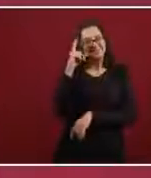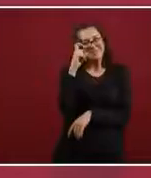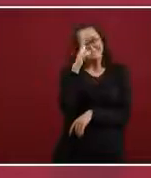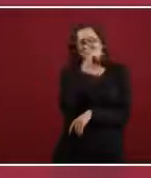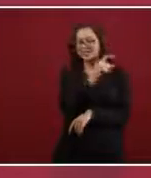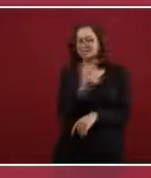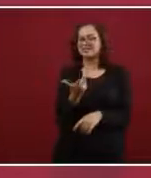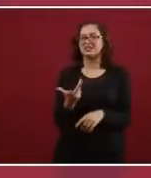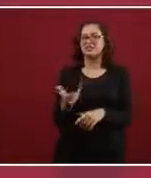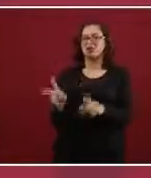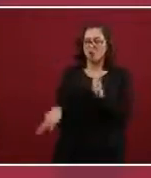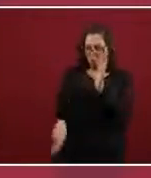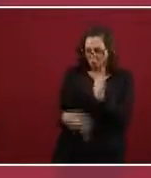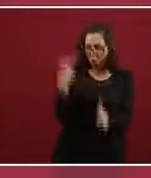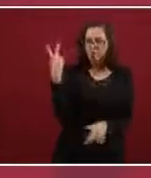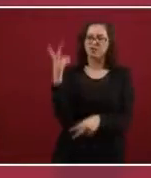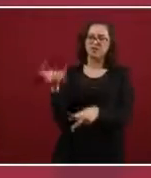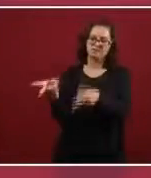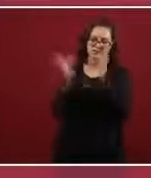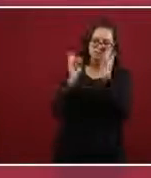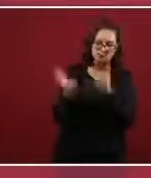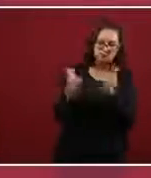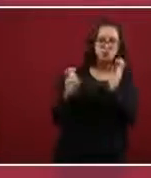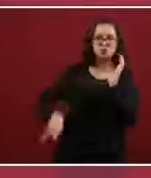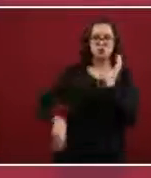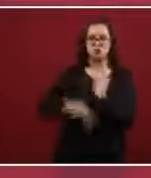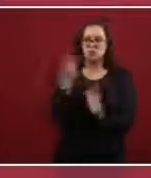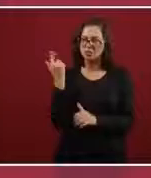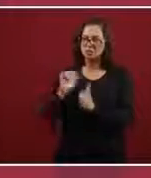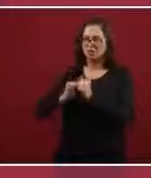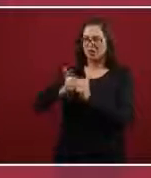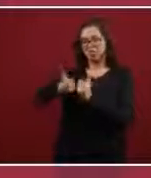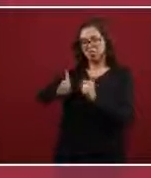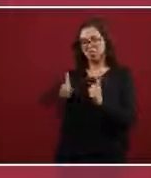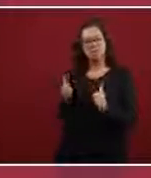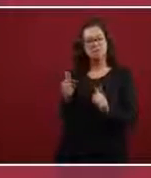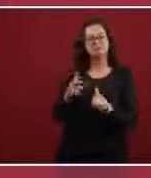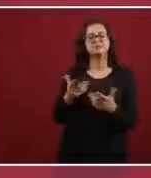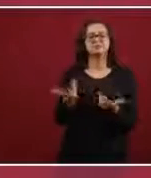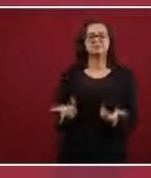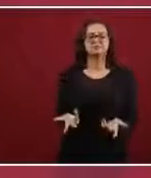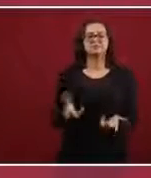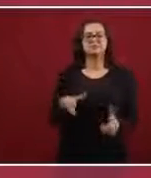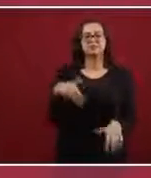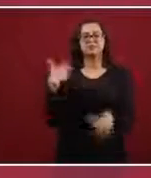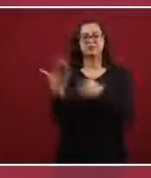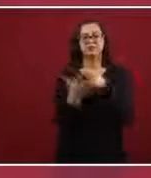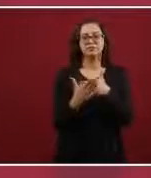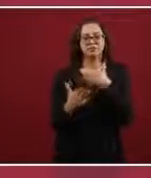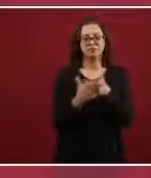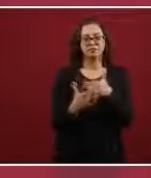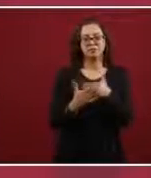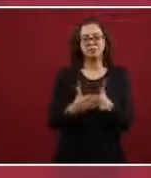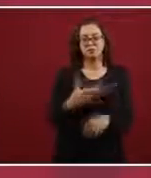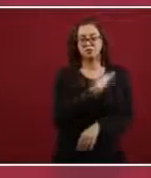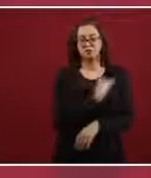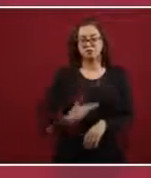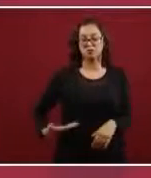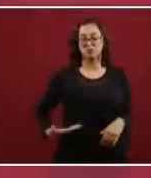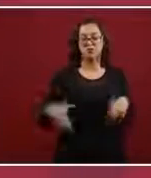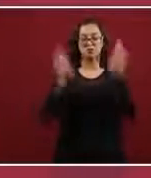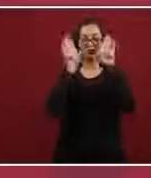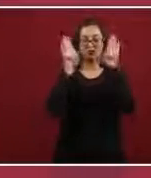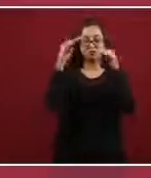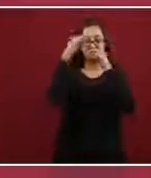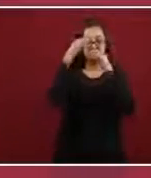dar marcha atrás. Va a tener el próximo presidente conservador que estar aquí